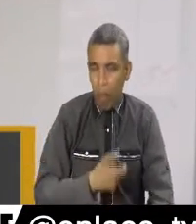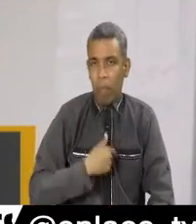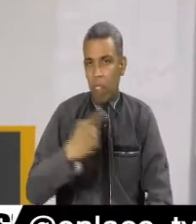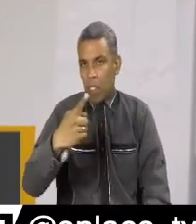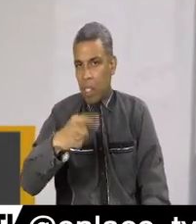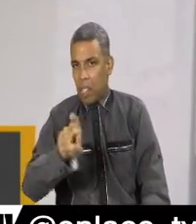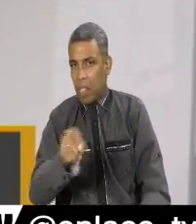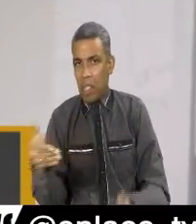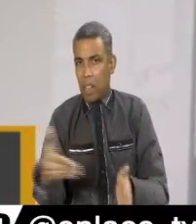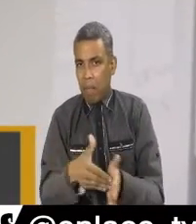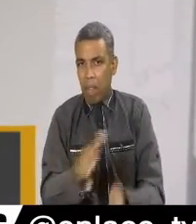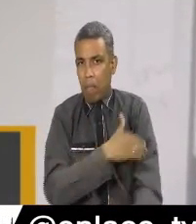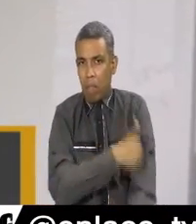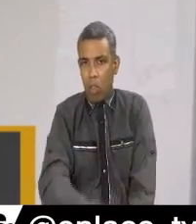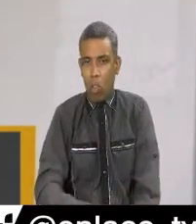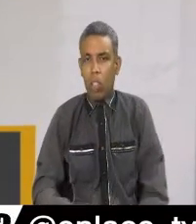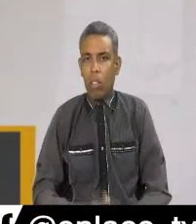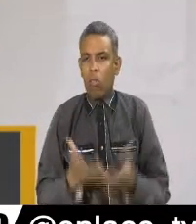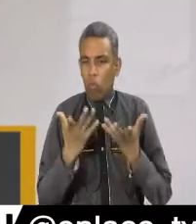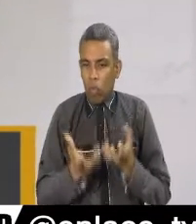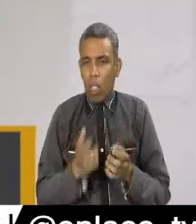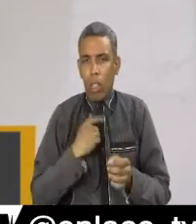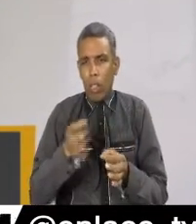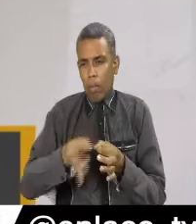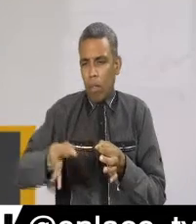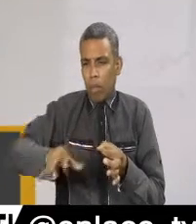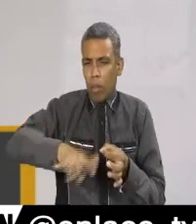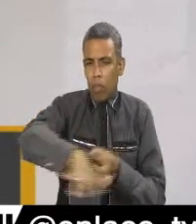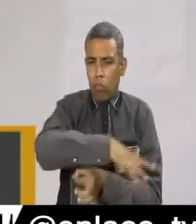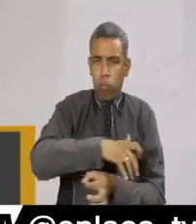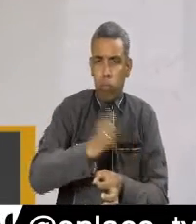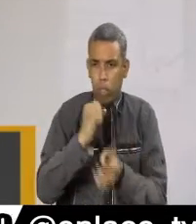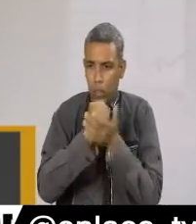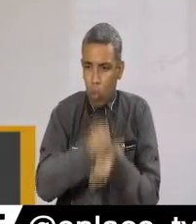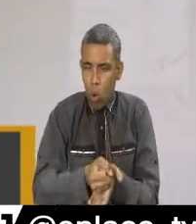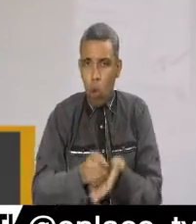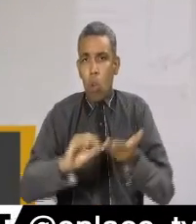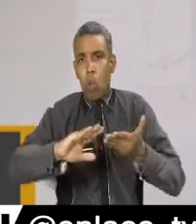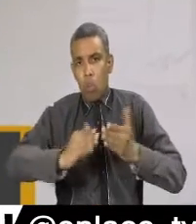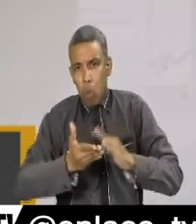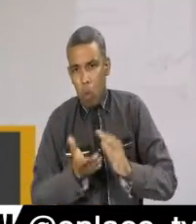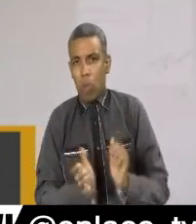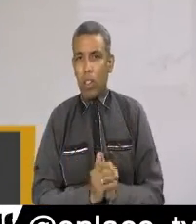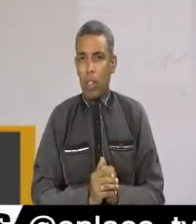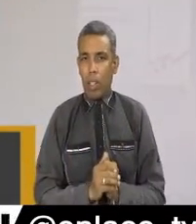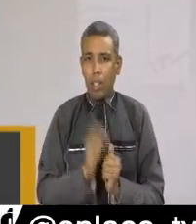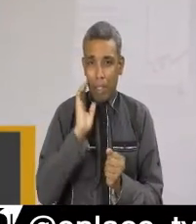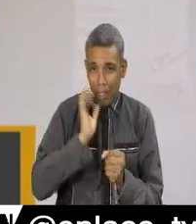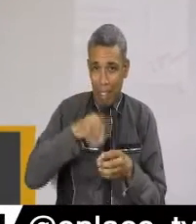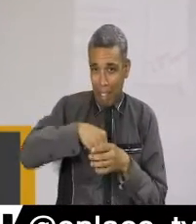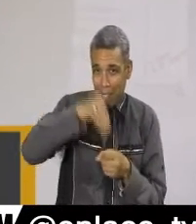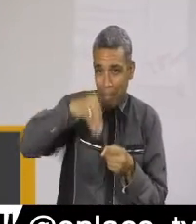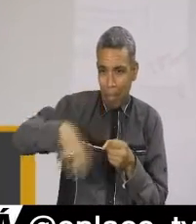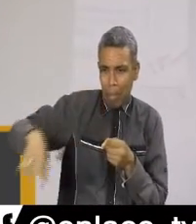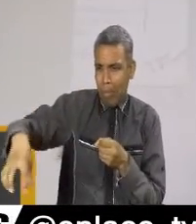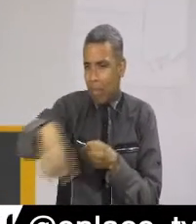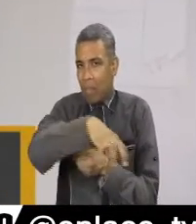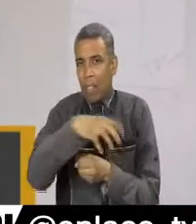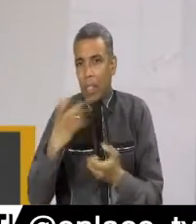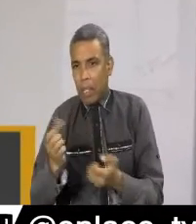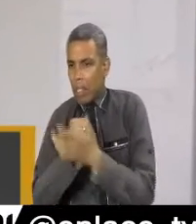la sostenibilidad de la región y el bienestar para nuestras comunidades. Esto básicamente ha influenciado en